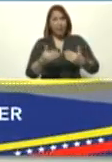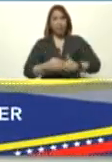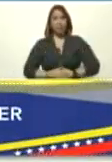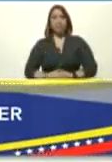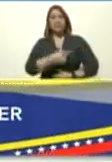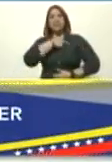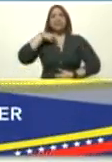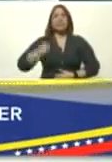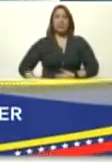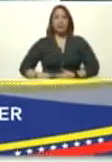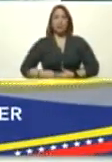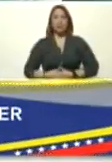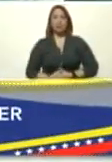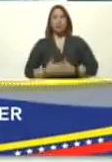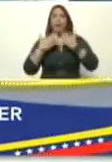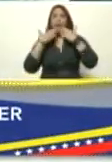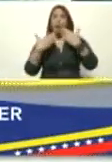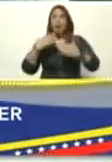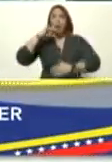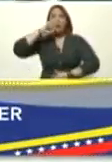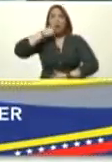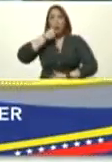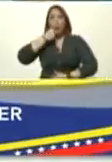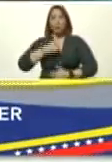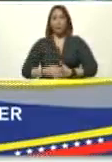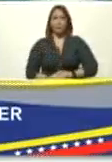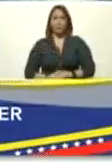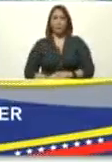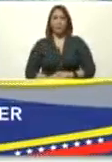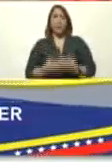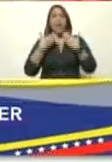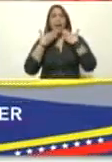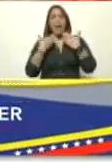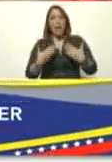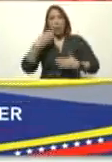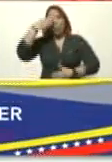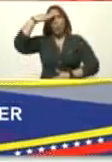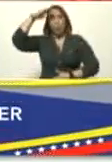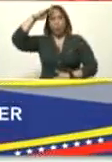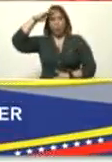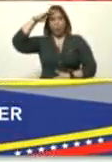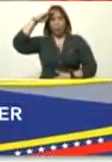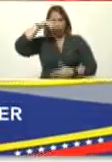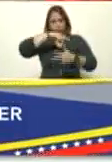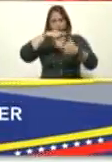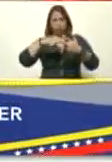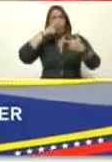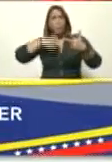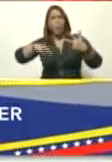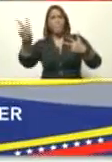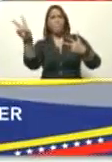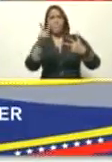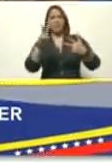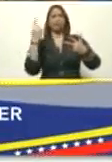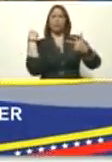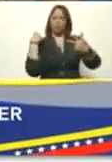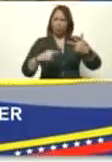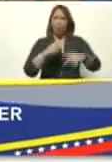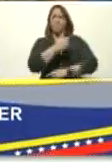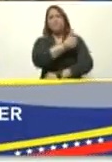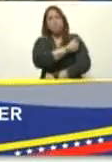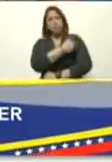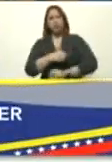China, gracias a Rusia, gracias a Cuba, el pueblo de Venezuela tiene sus